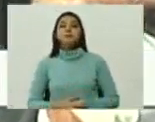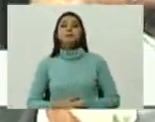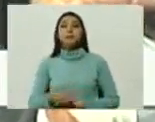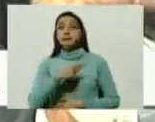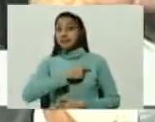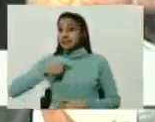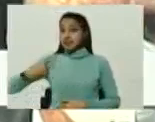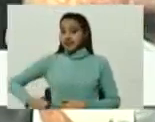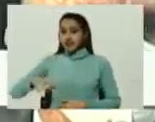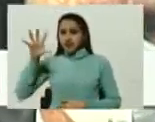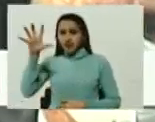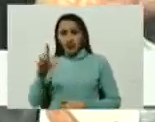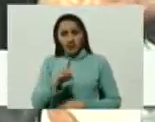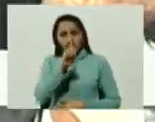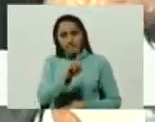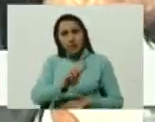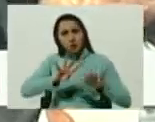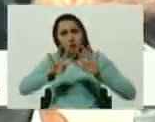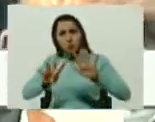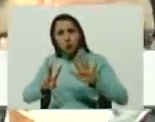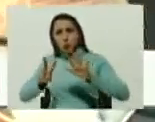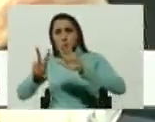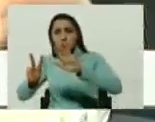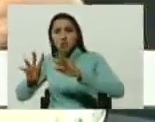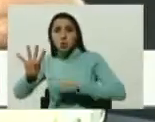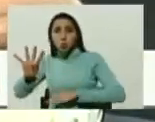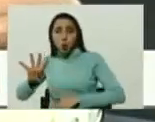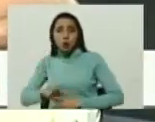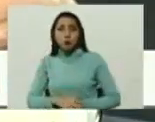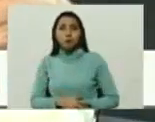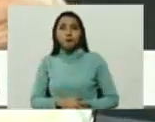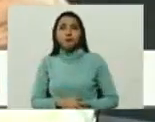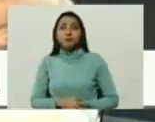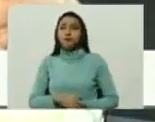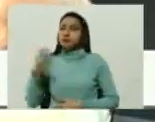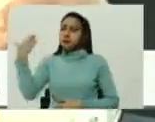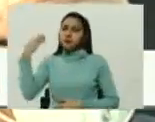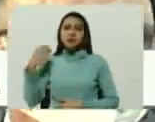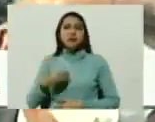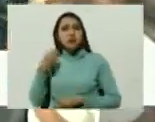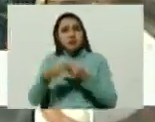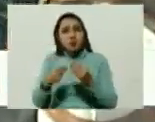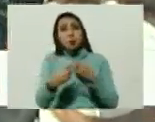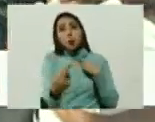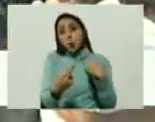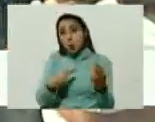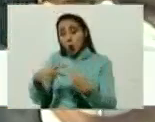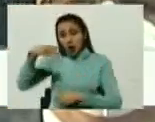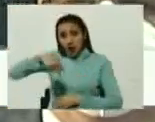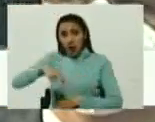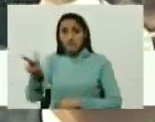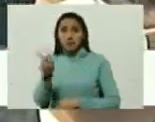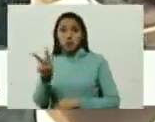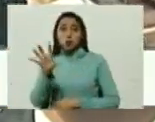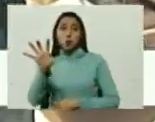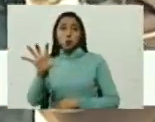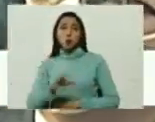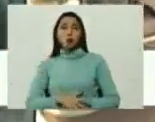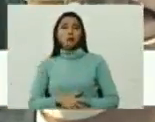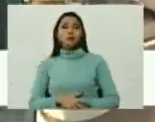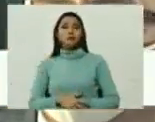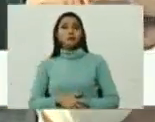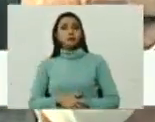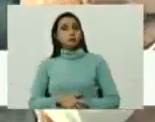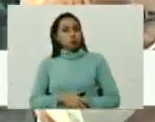desde el año 1974 mantiene relaciones con venezuela las cuales se han ido